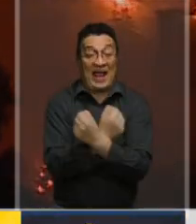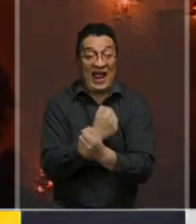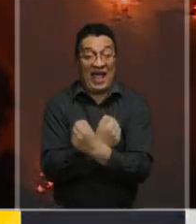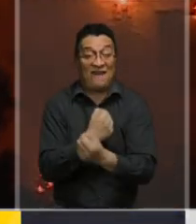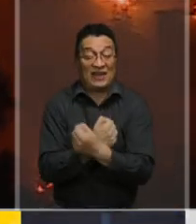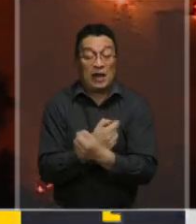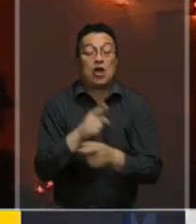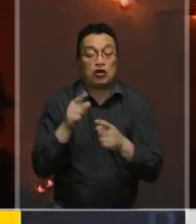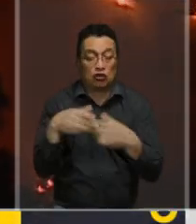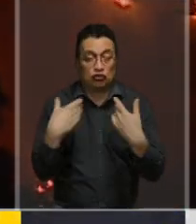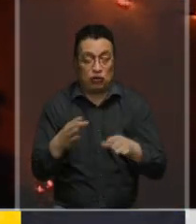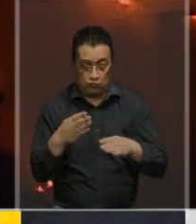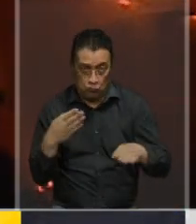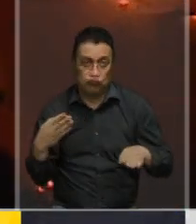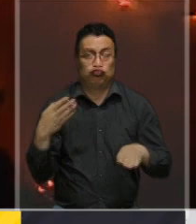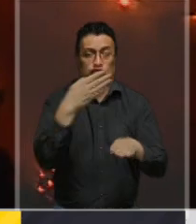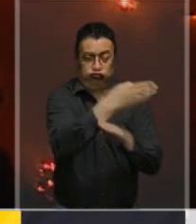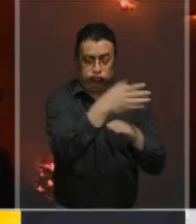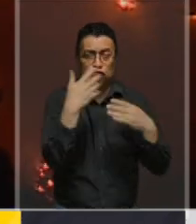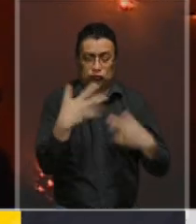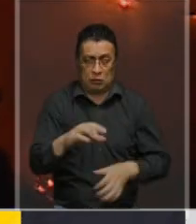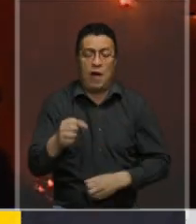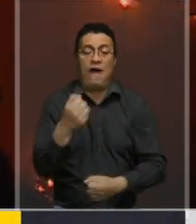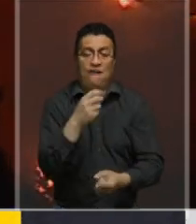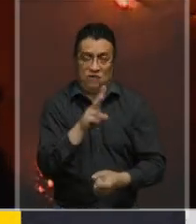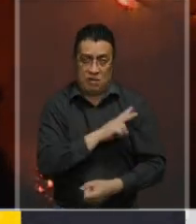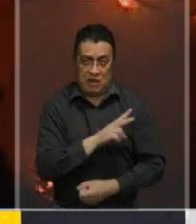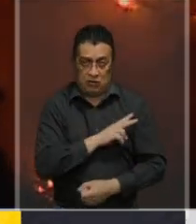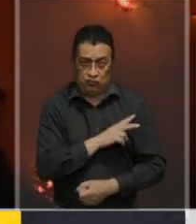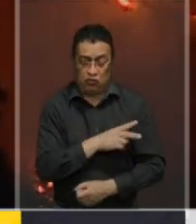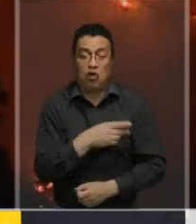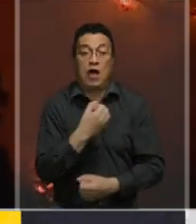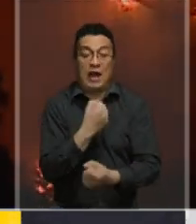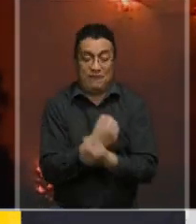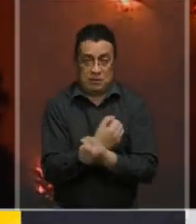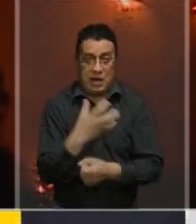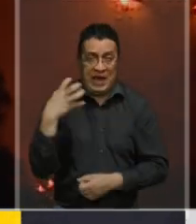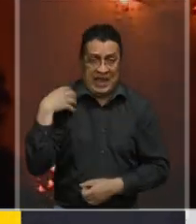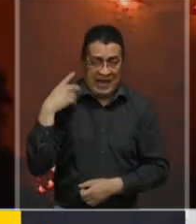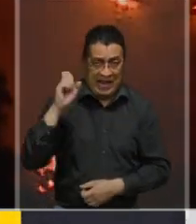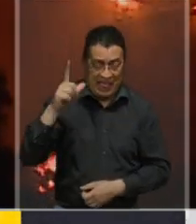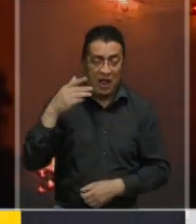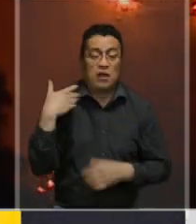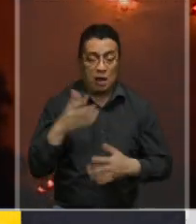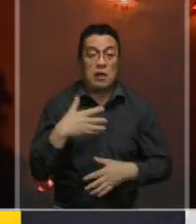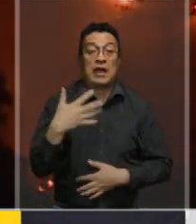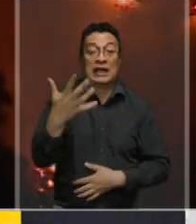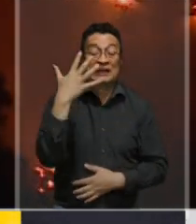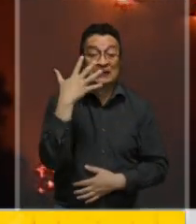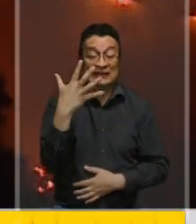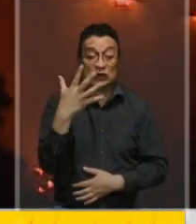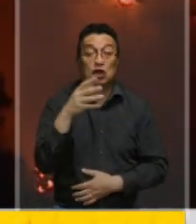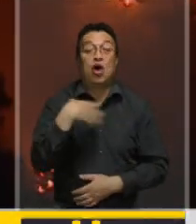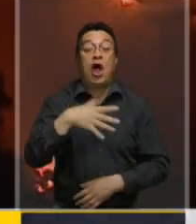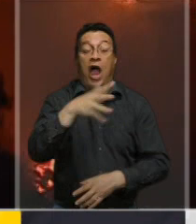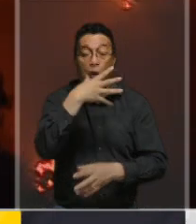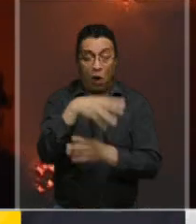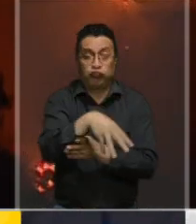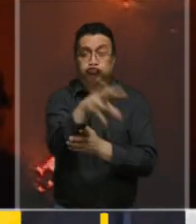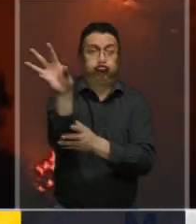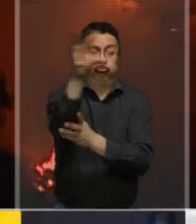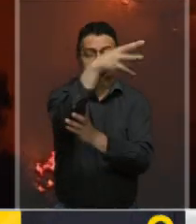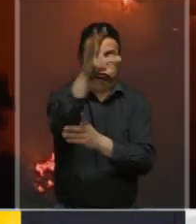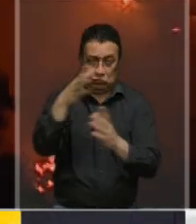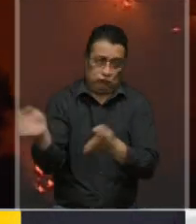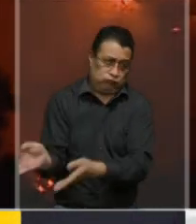ha desplazado, ya debe estar en la región de Valparaíso. Se ha instruido además el desplazamiento de 5 lanzaaguas, cada uno con capacidad